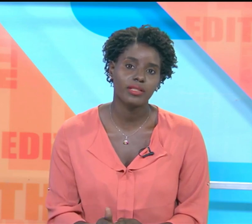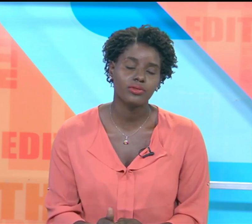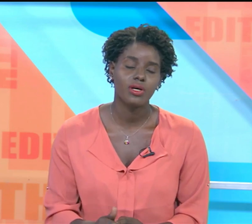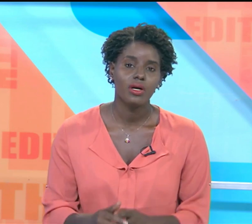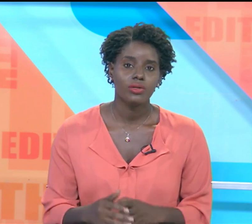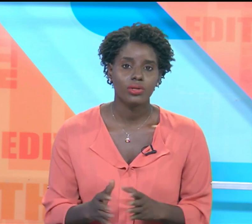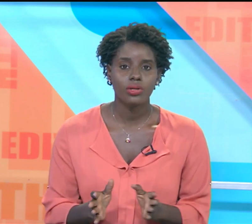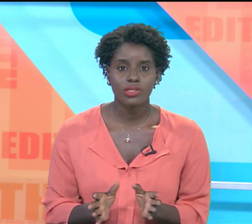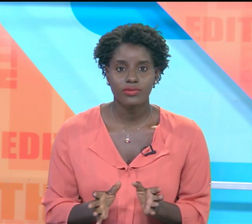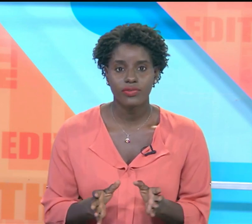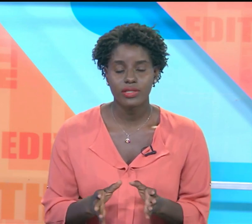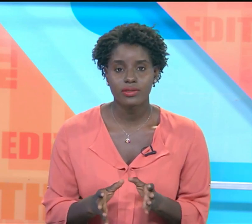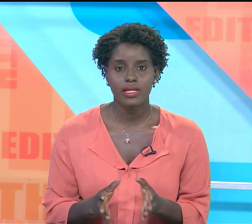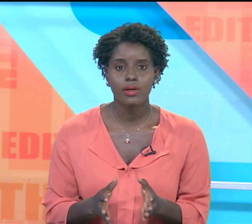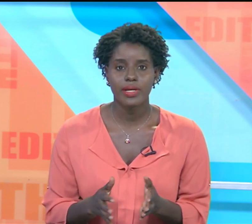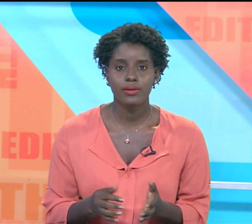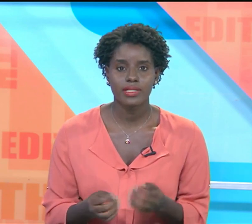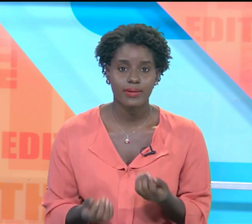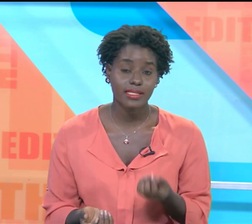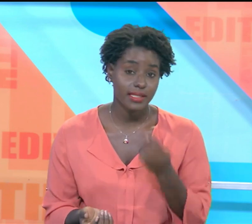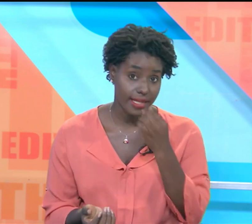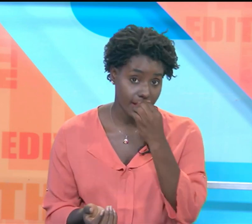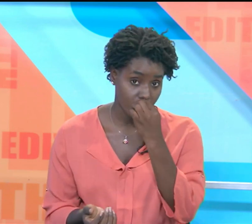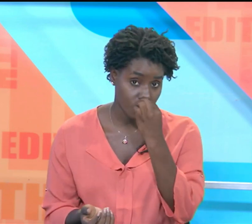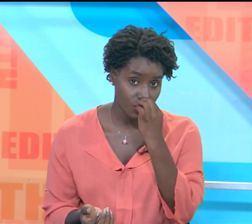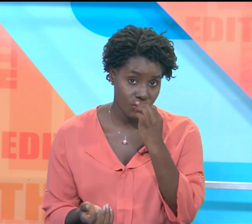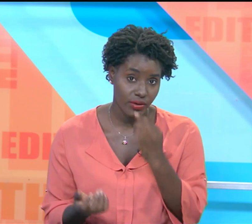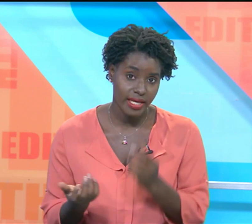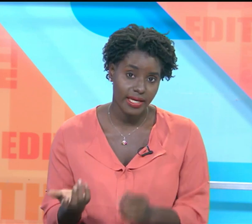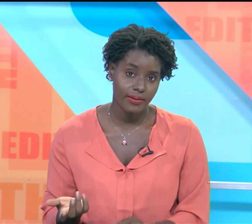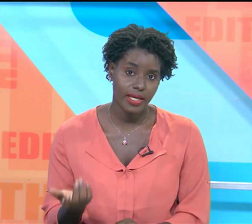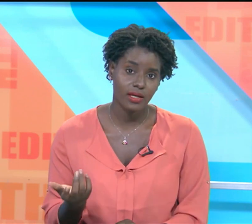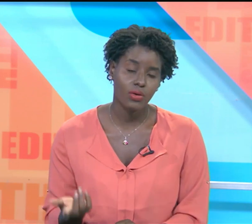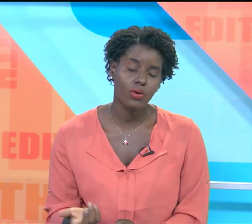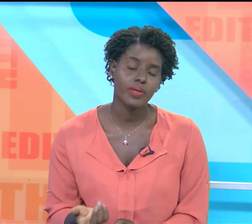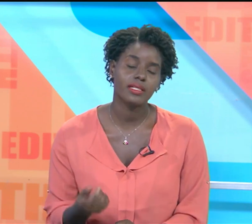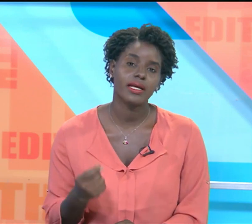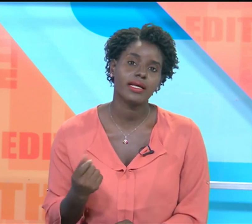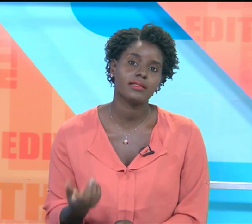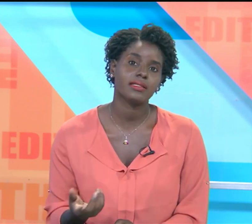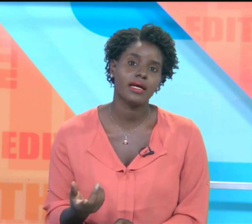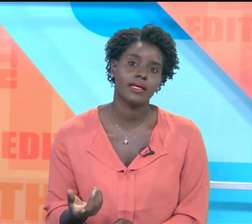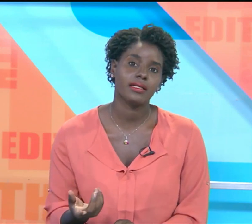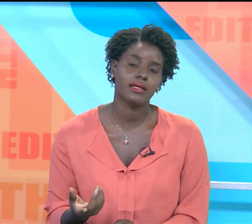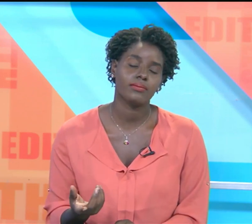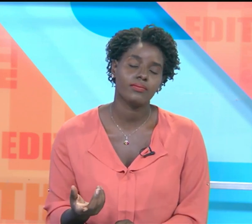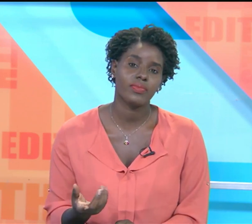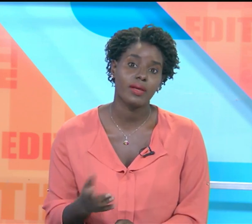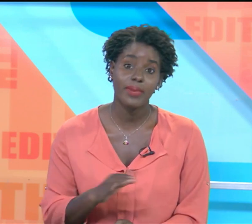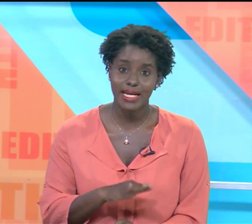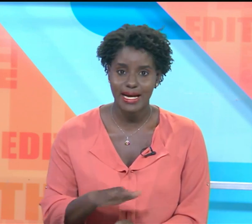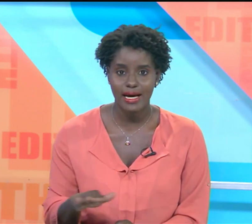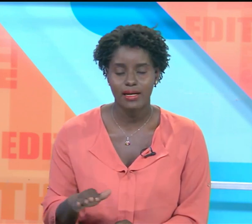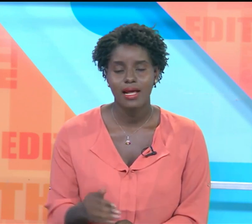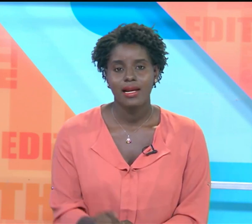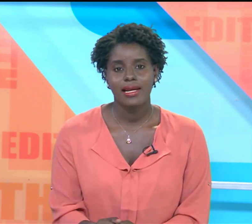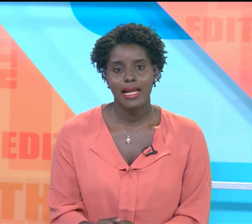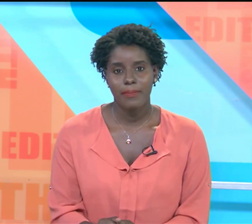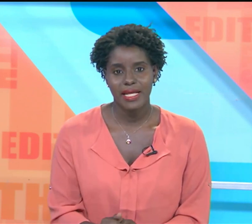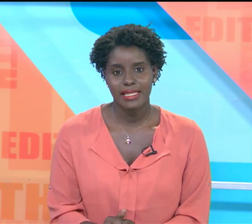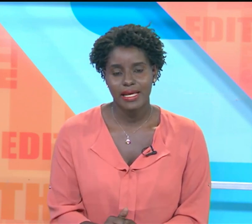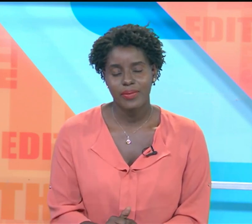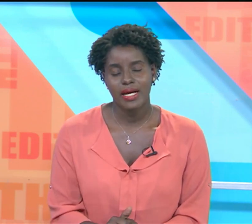estos momentos, todos los esfuerzos del gobierno estaban centrados mucho en el COVID, en manejar